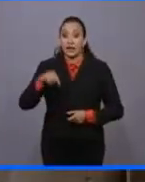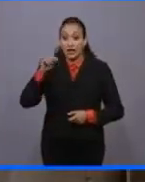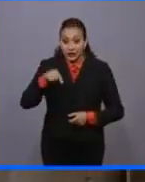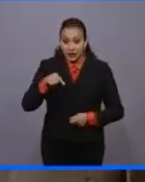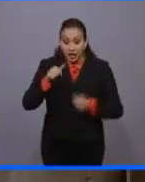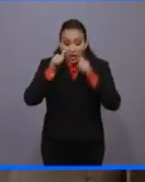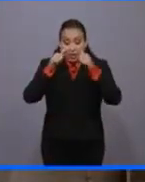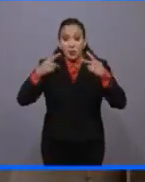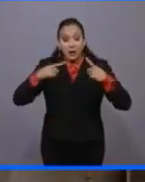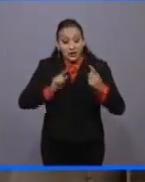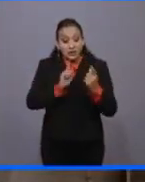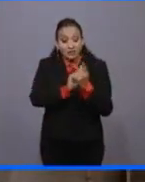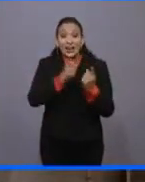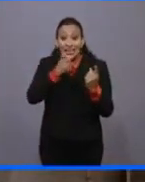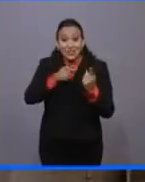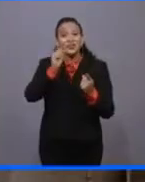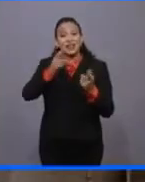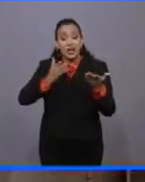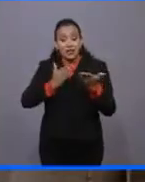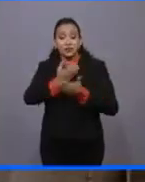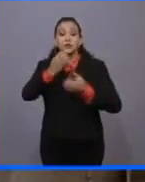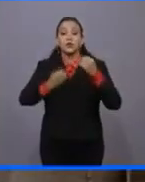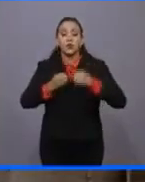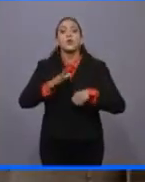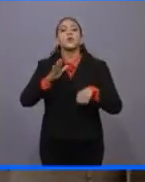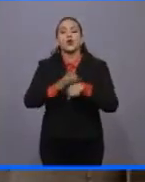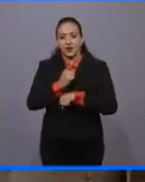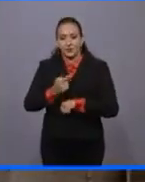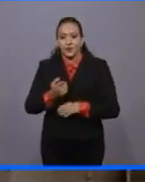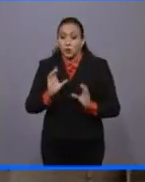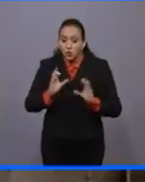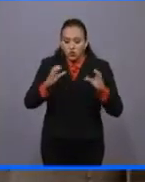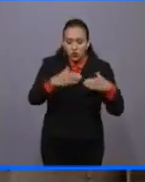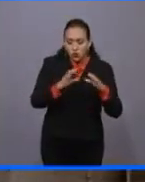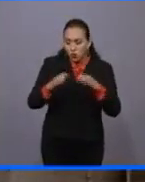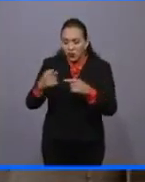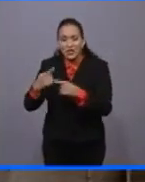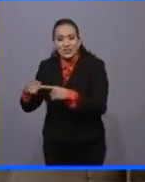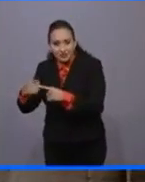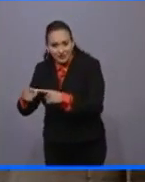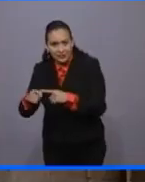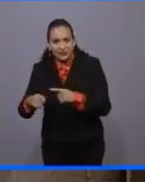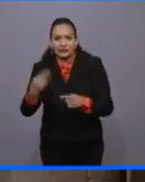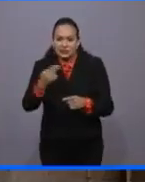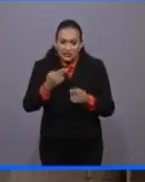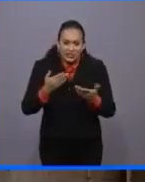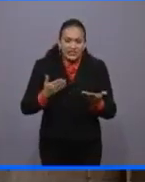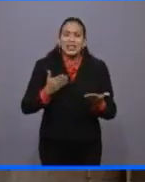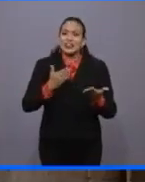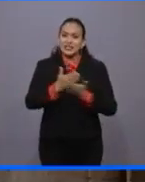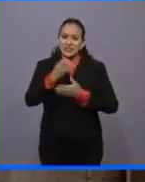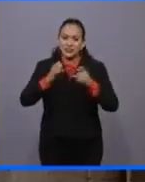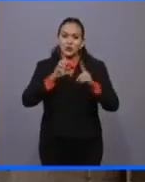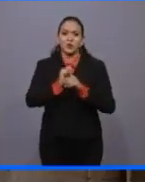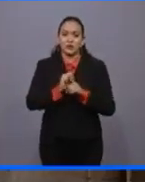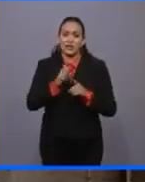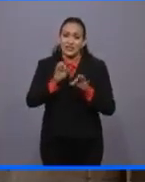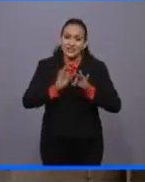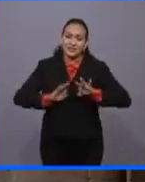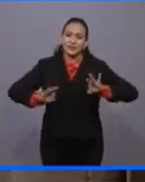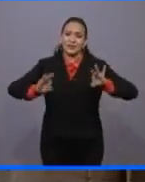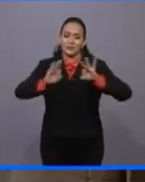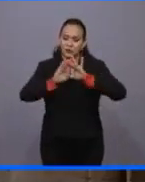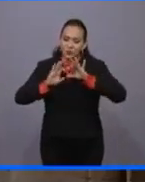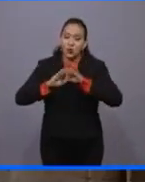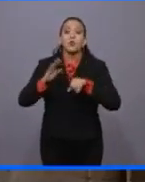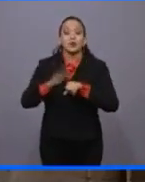hacer justicia. El derecho y los saberes comunitarios no son mundos separados, son caminos que se complementan.